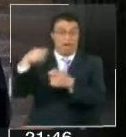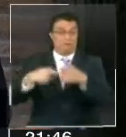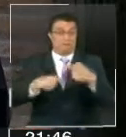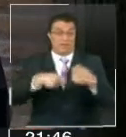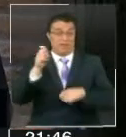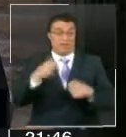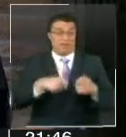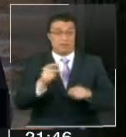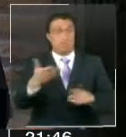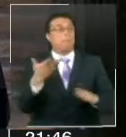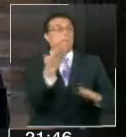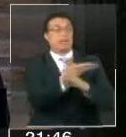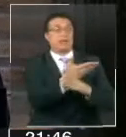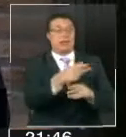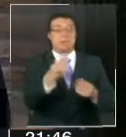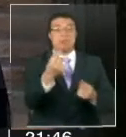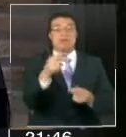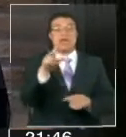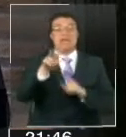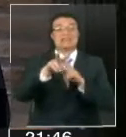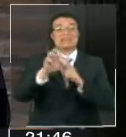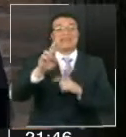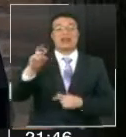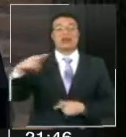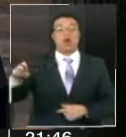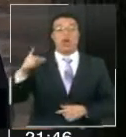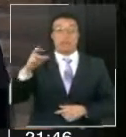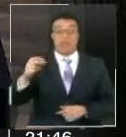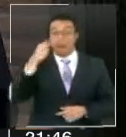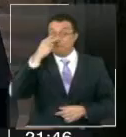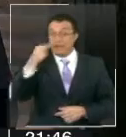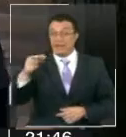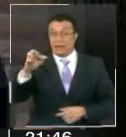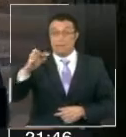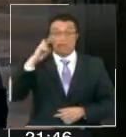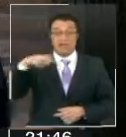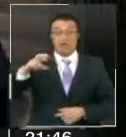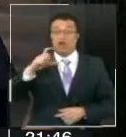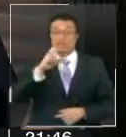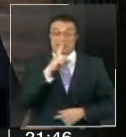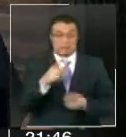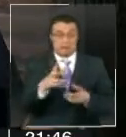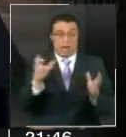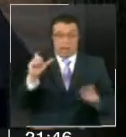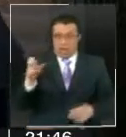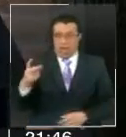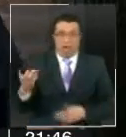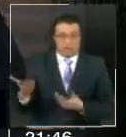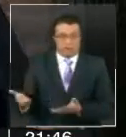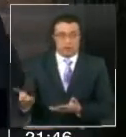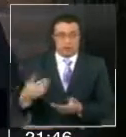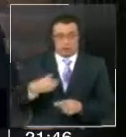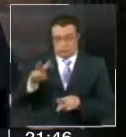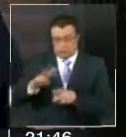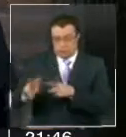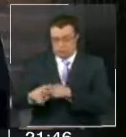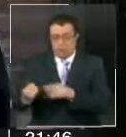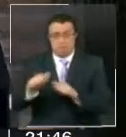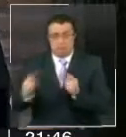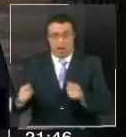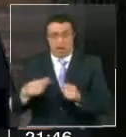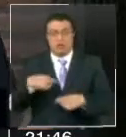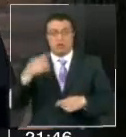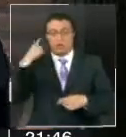le fue a pedir plata al yerno de Pinochet. Eso es más grave que lo irregular del otro. Cuando uno hace algo irregular y además vende